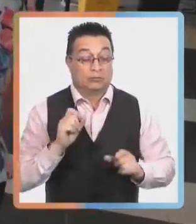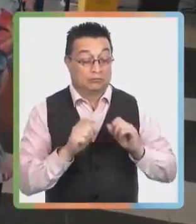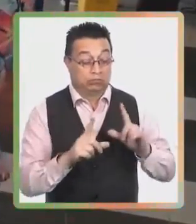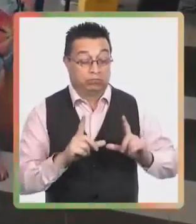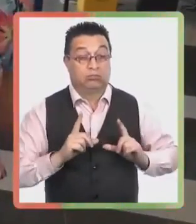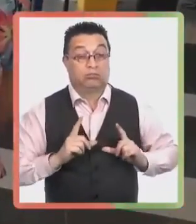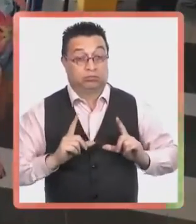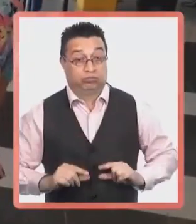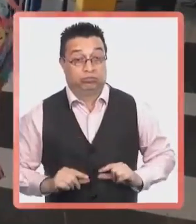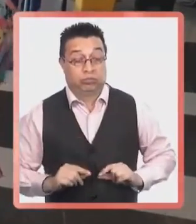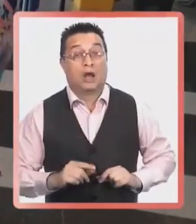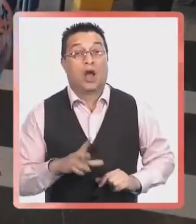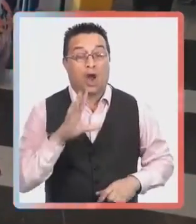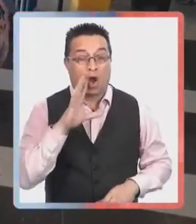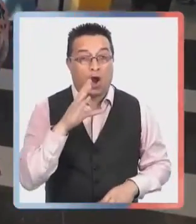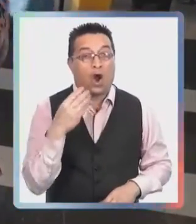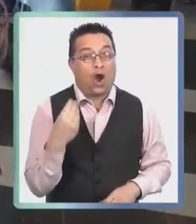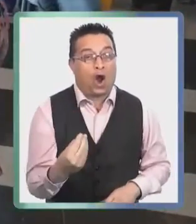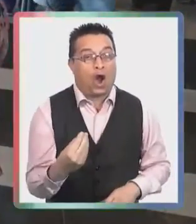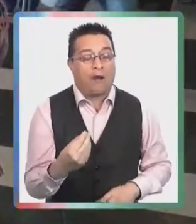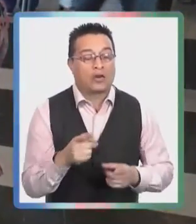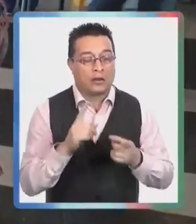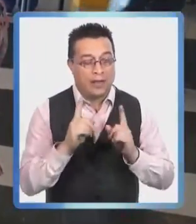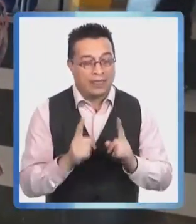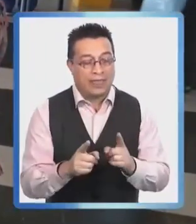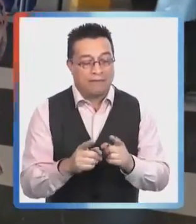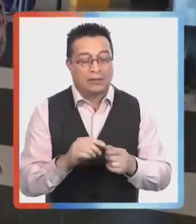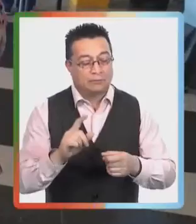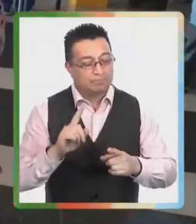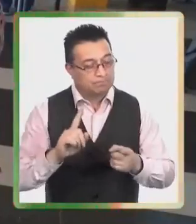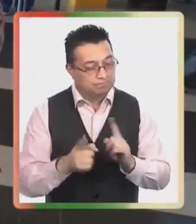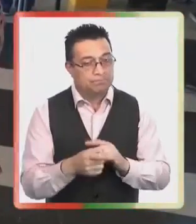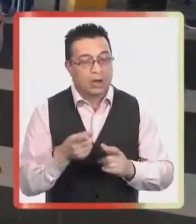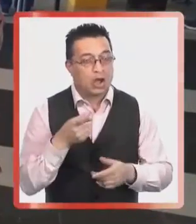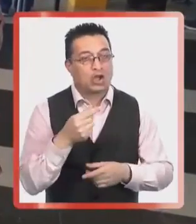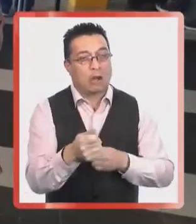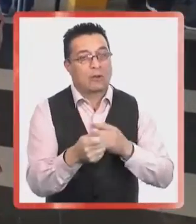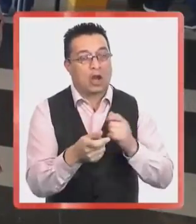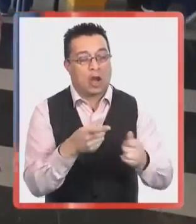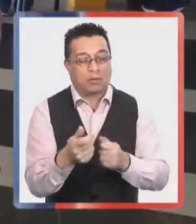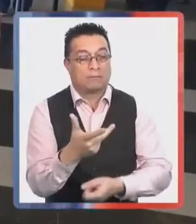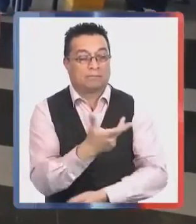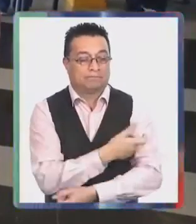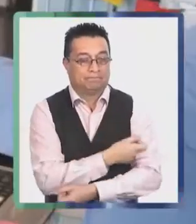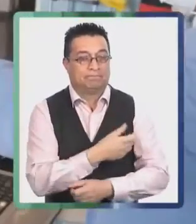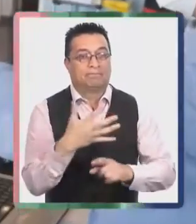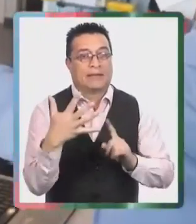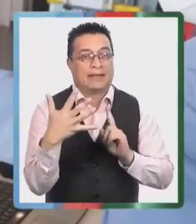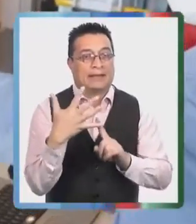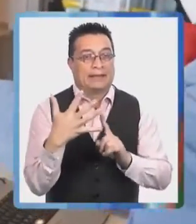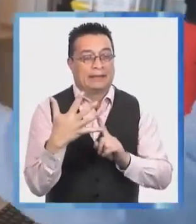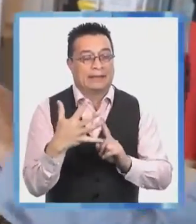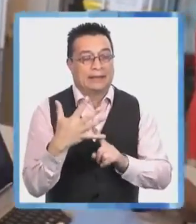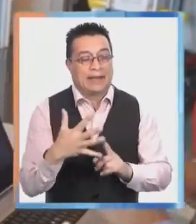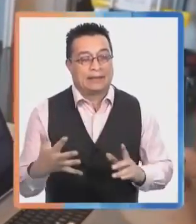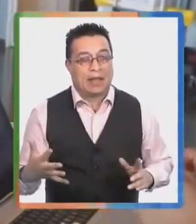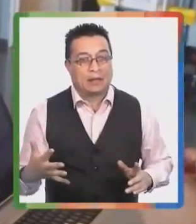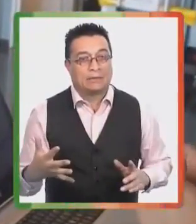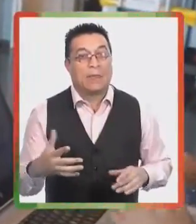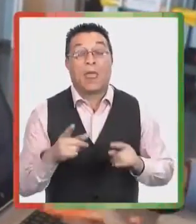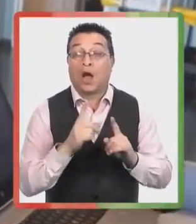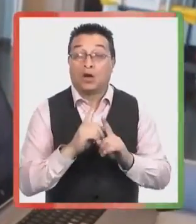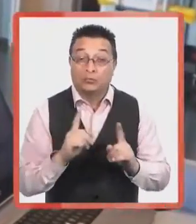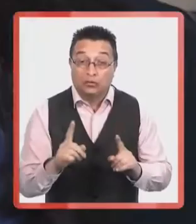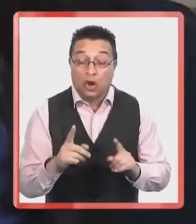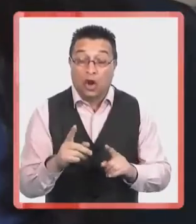anticuerpos bajan, obviamente que van a tener que tratar rápidamente de comprar vacunas para una quinta dosis, porque